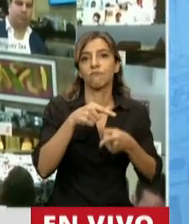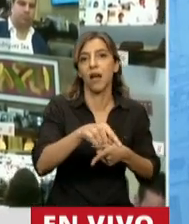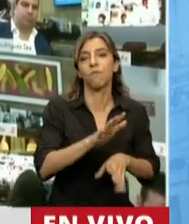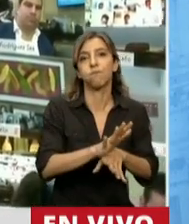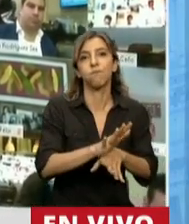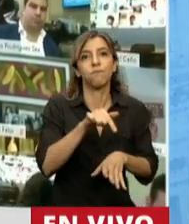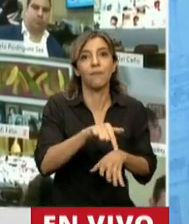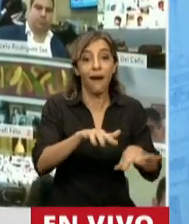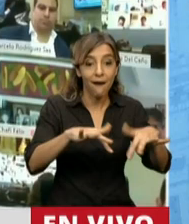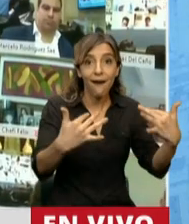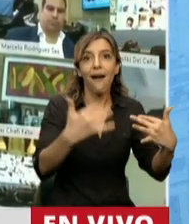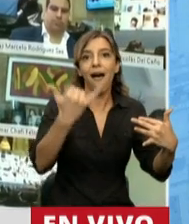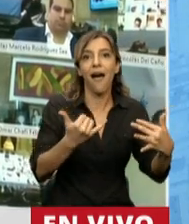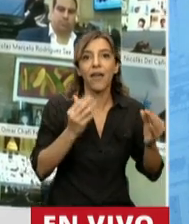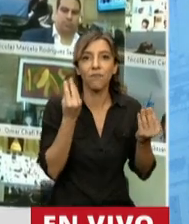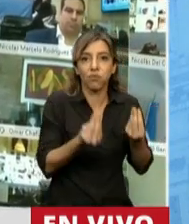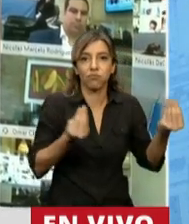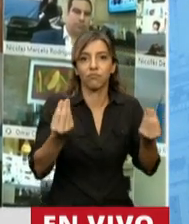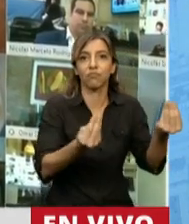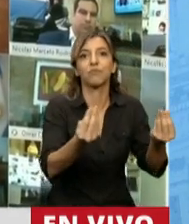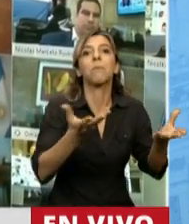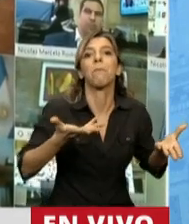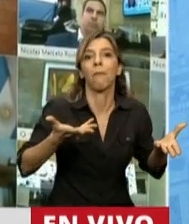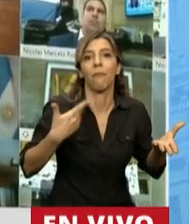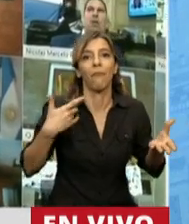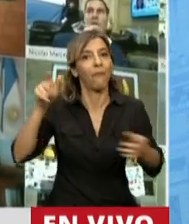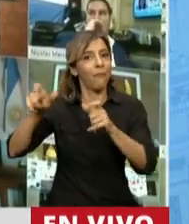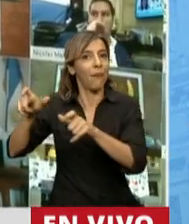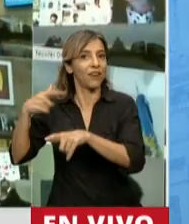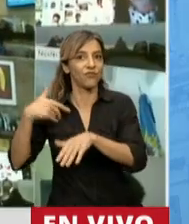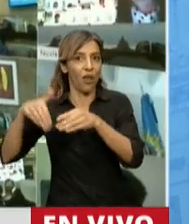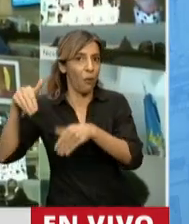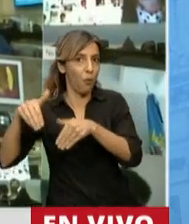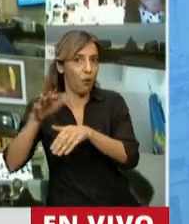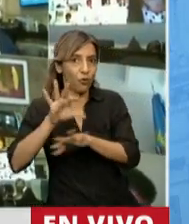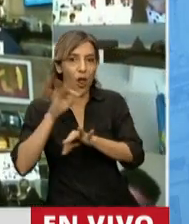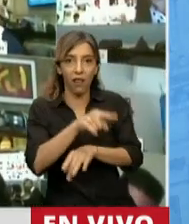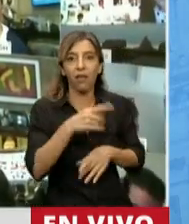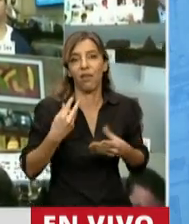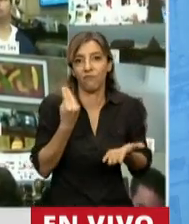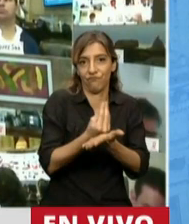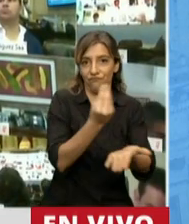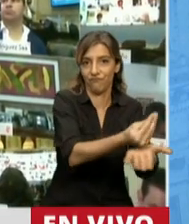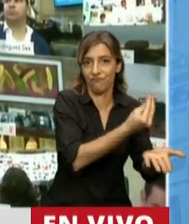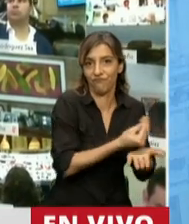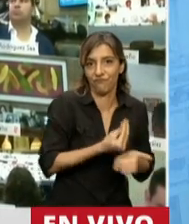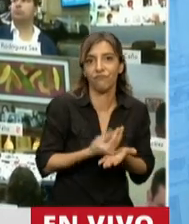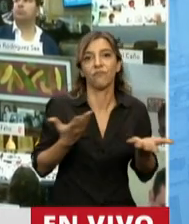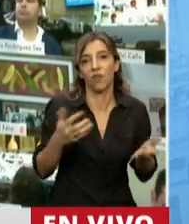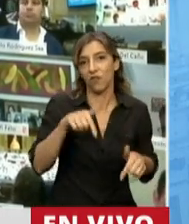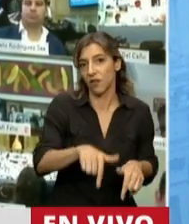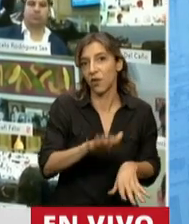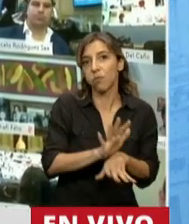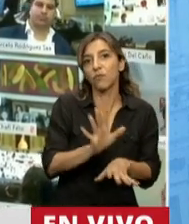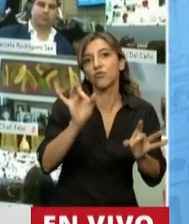todas las miradas políticas que conforman nuestro Estado Nacional. Entonces, no quieran convertir al Congreso en escribanía